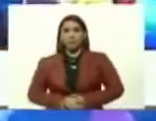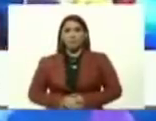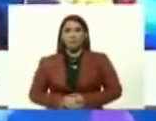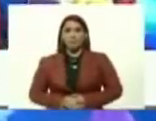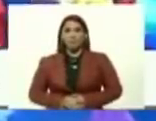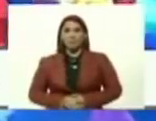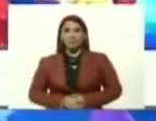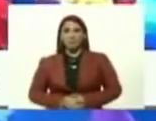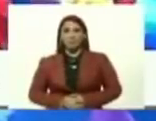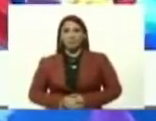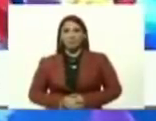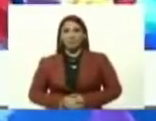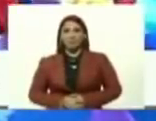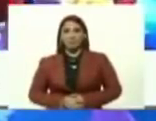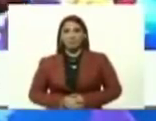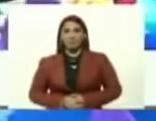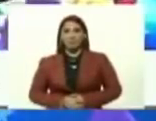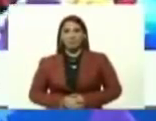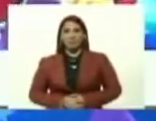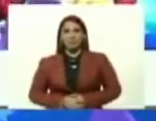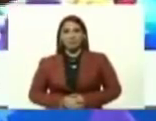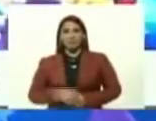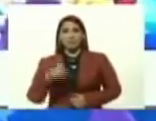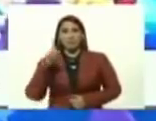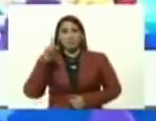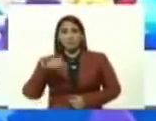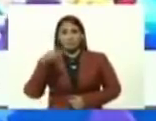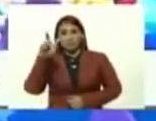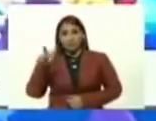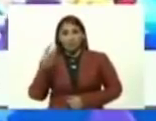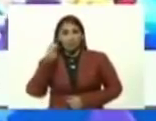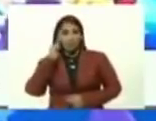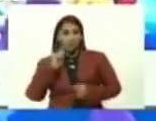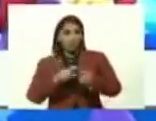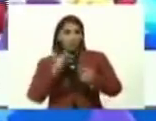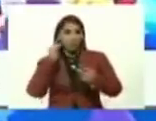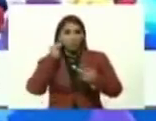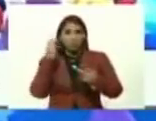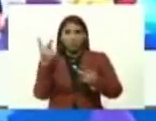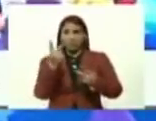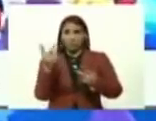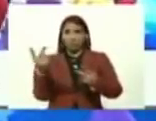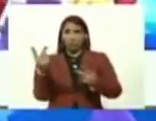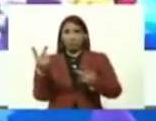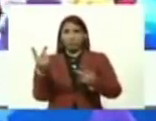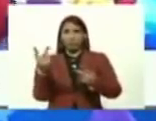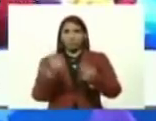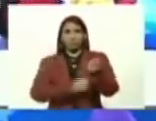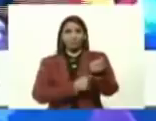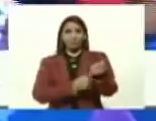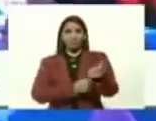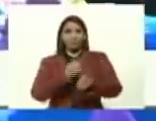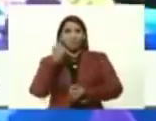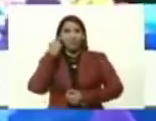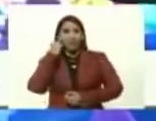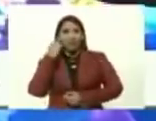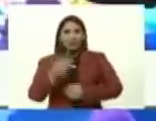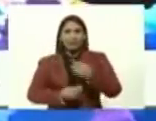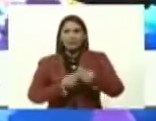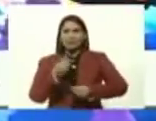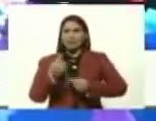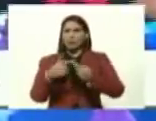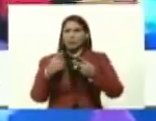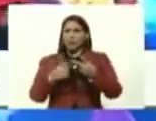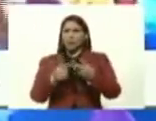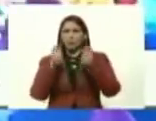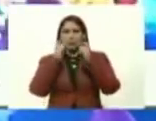cinco añitos le llevas. Aquí está Linda Pérez, Alejandra Pérez, dos hermanas, que hicieron una cosa increíble, me